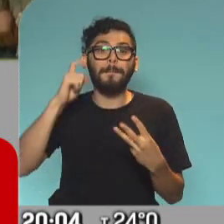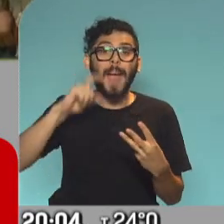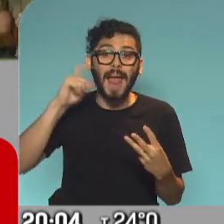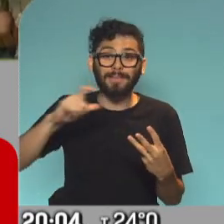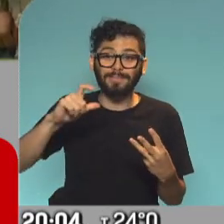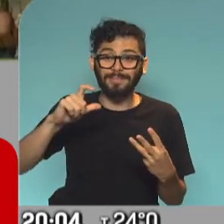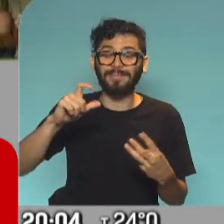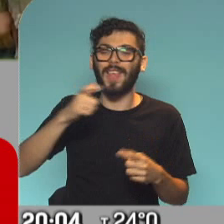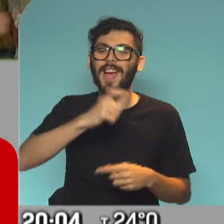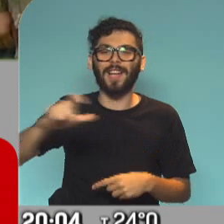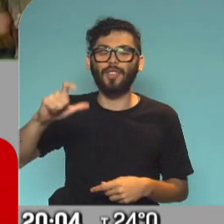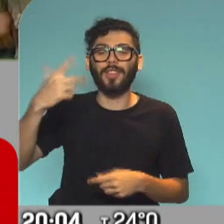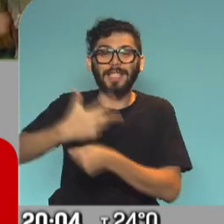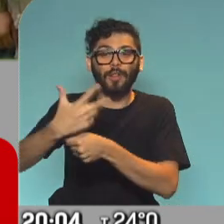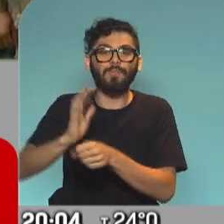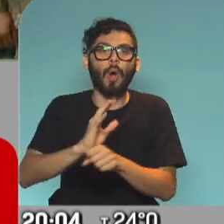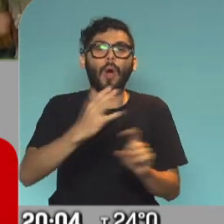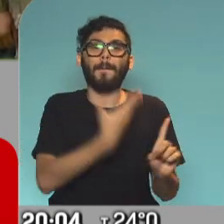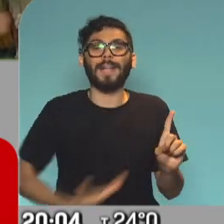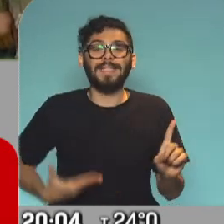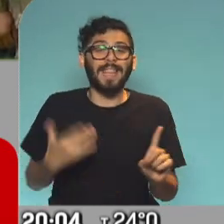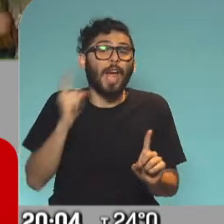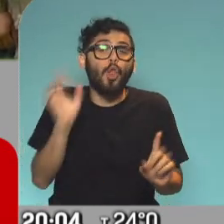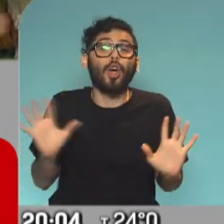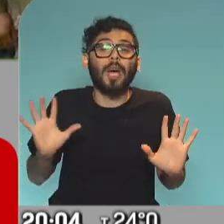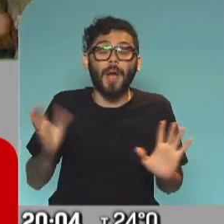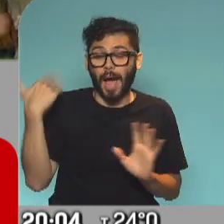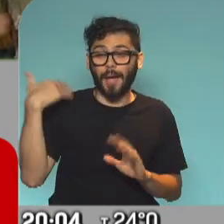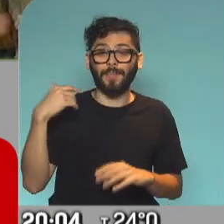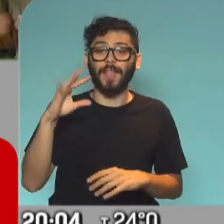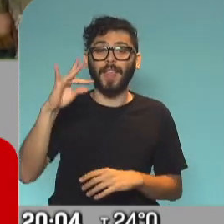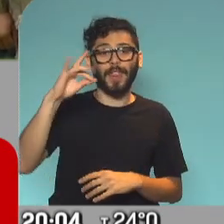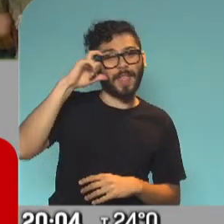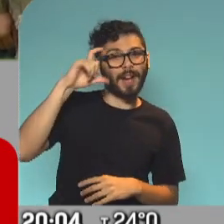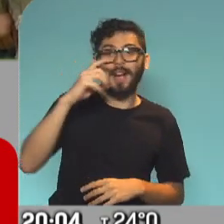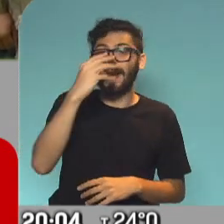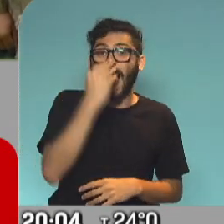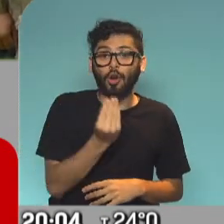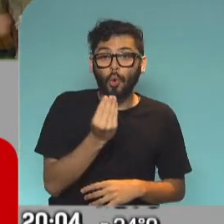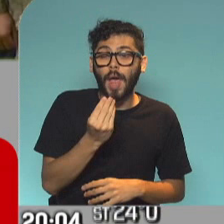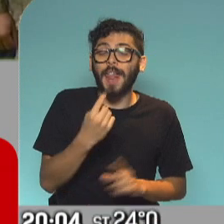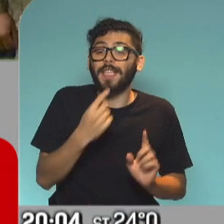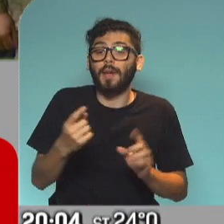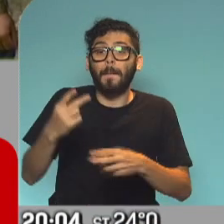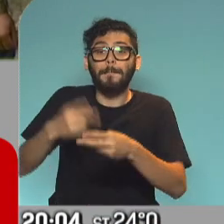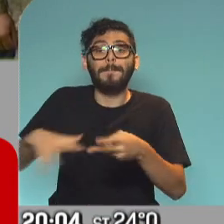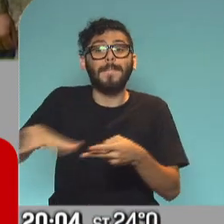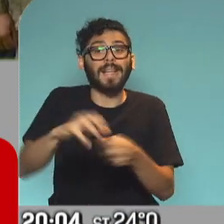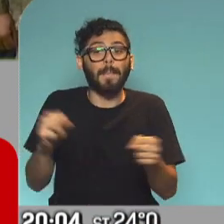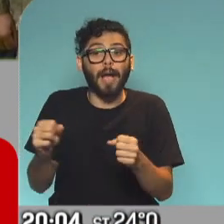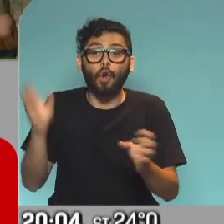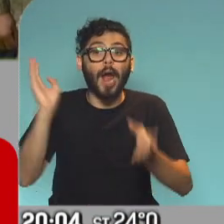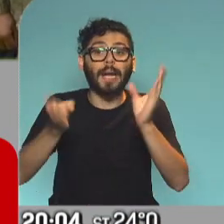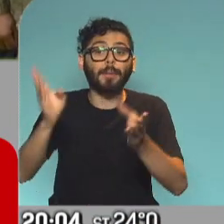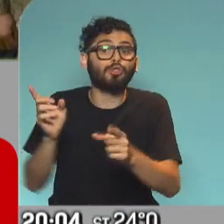el presidente no sabía. Se aplicó con De la Rúa, siendo presidente, dijeron no sabía había represión en la Plaza de Mayo. Claro. Entonces